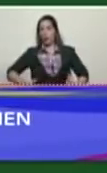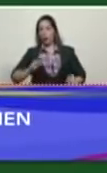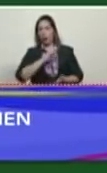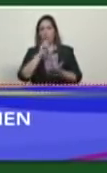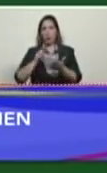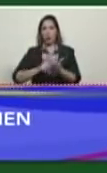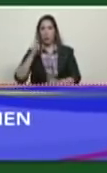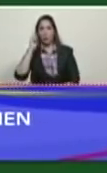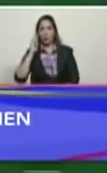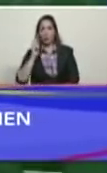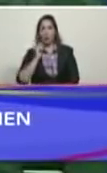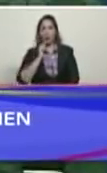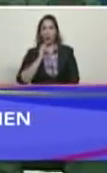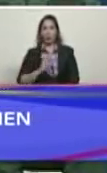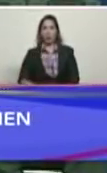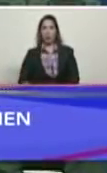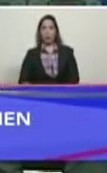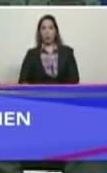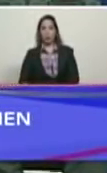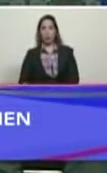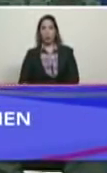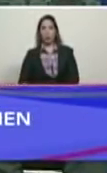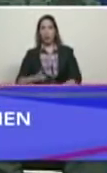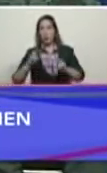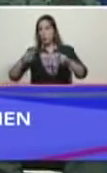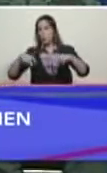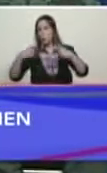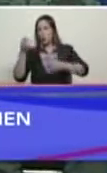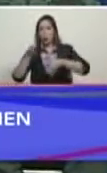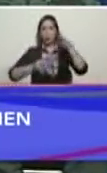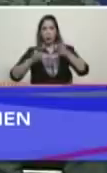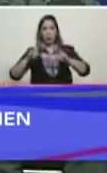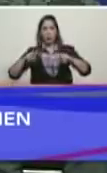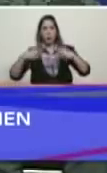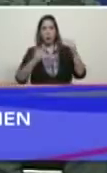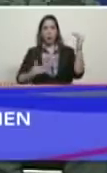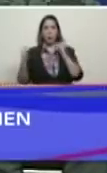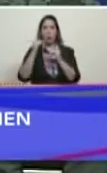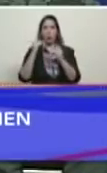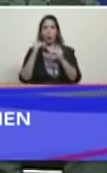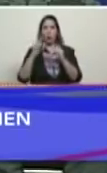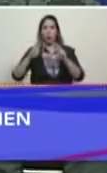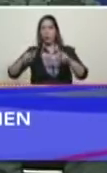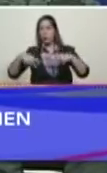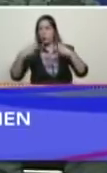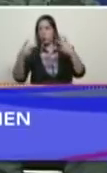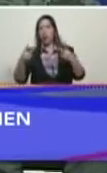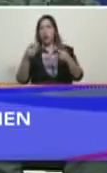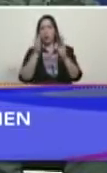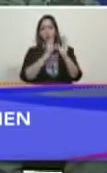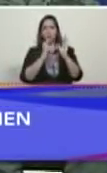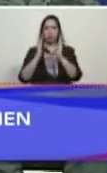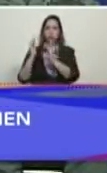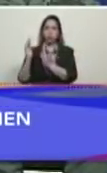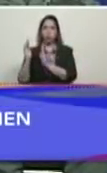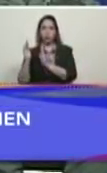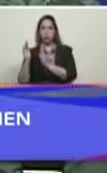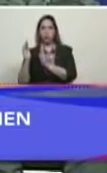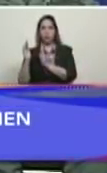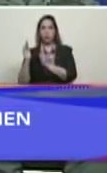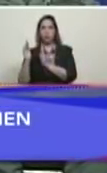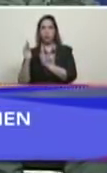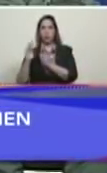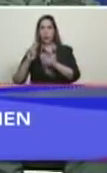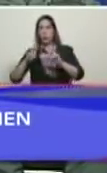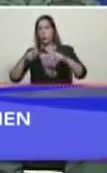sobre nuevos principios, sobre una nueva moral y sobre una nueva organización, sobre una